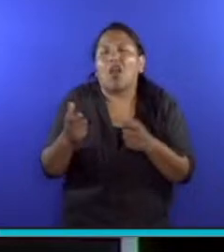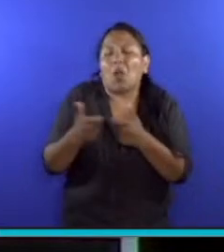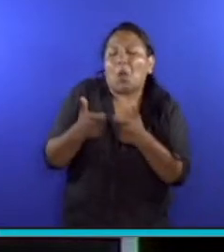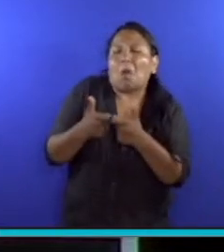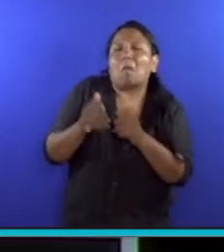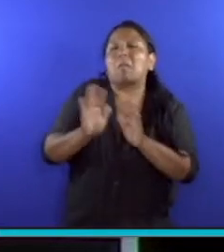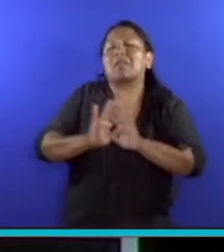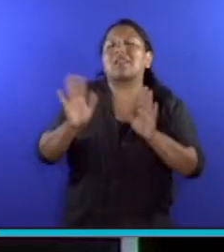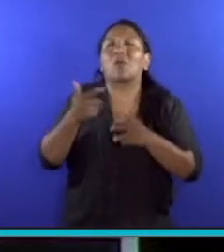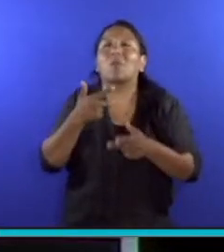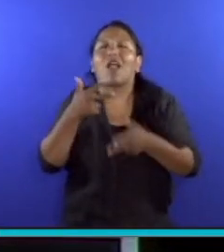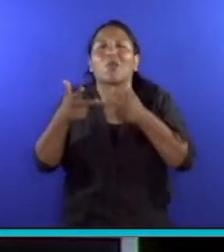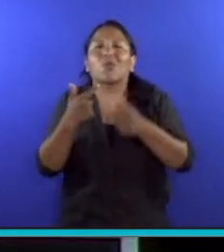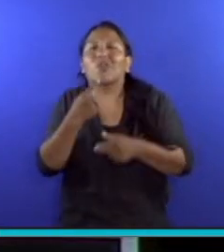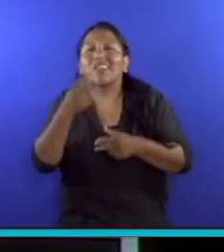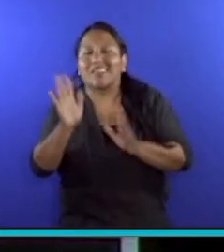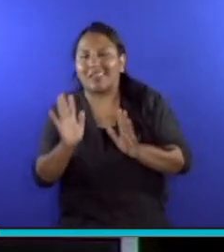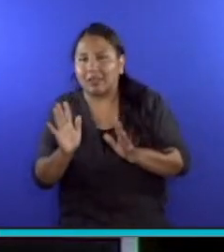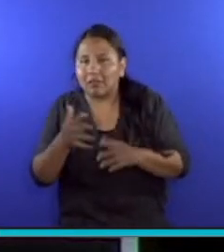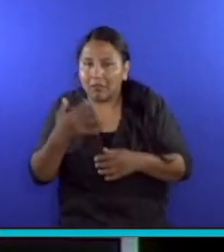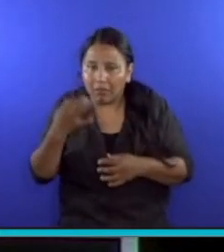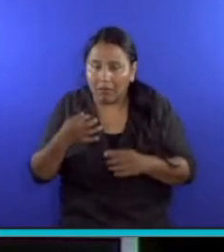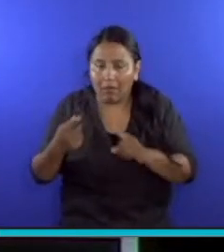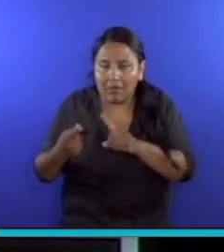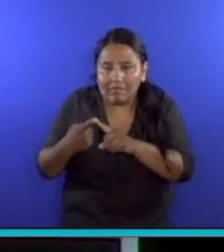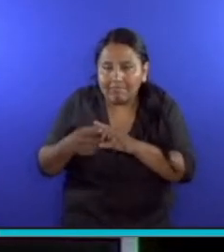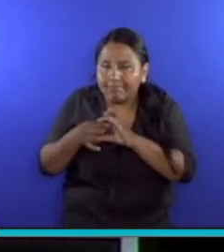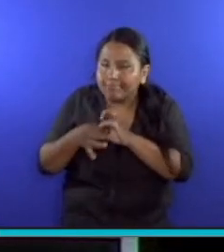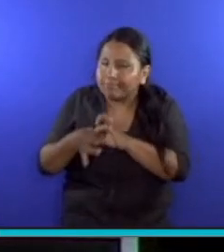les quieren decir, fueron imprescindibles.